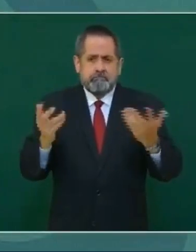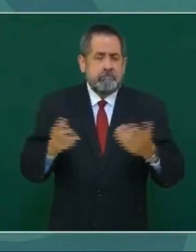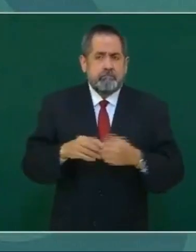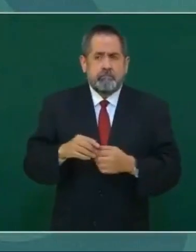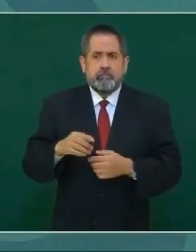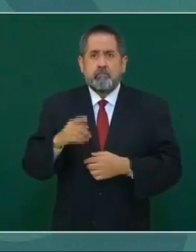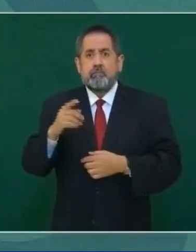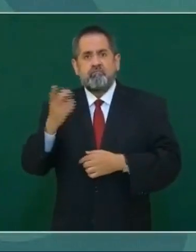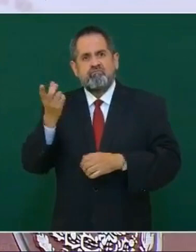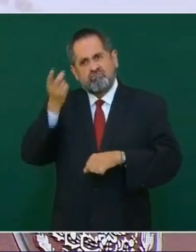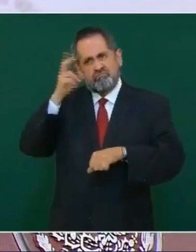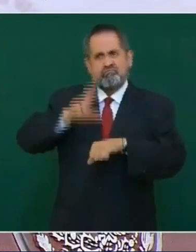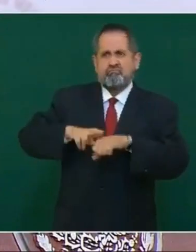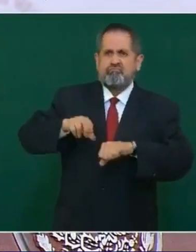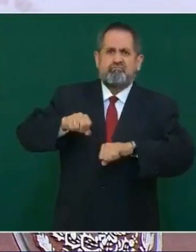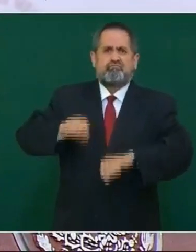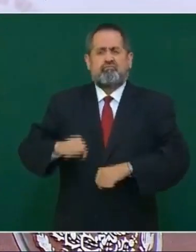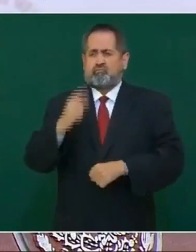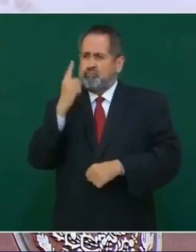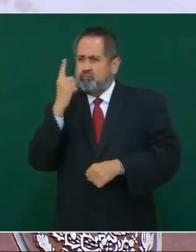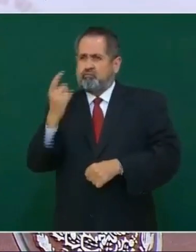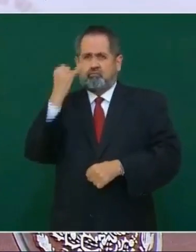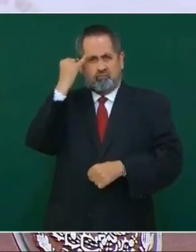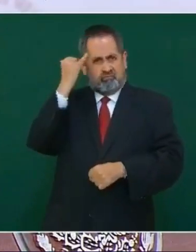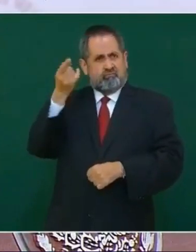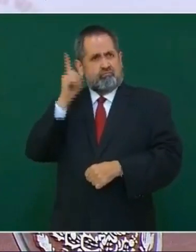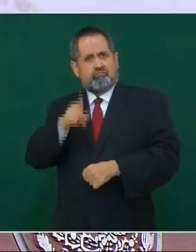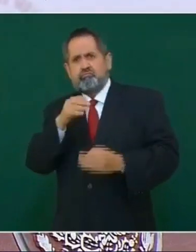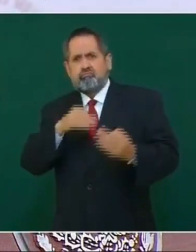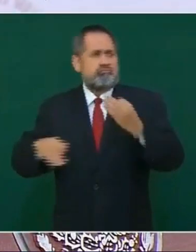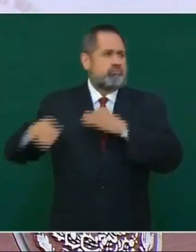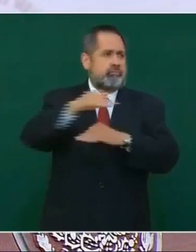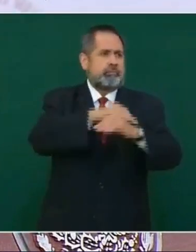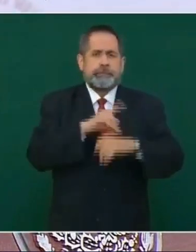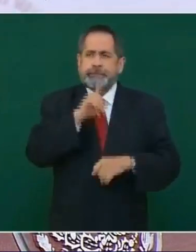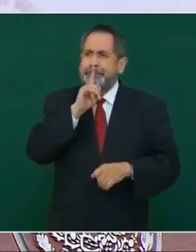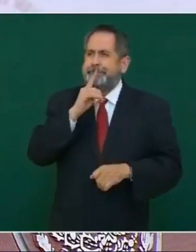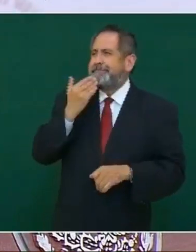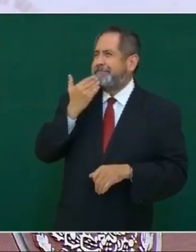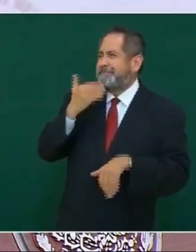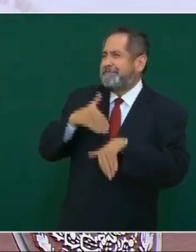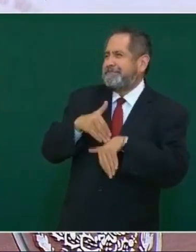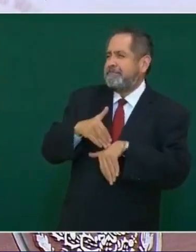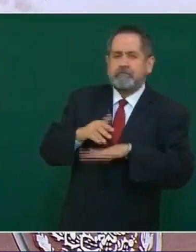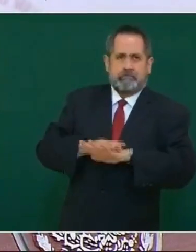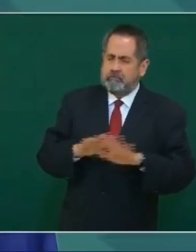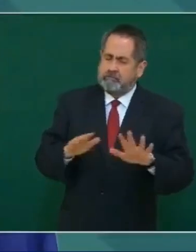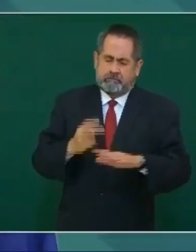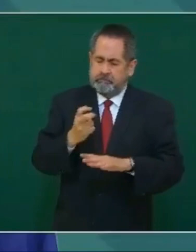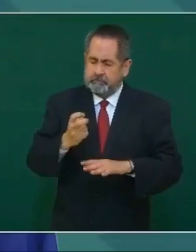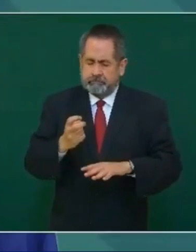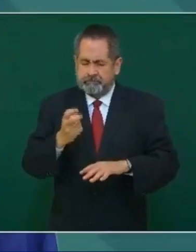solo pensamiento y es protestar con los dientes apretados.